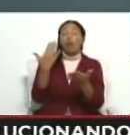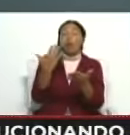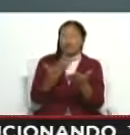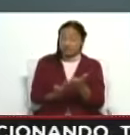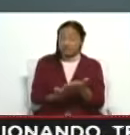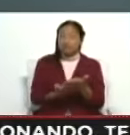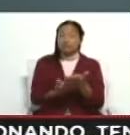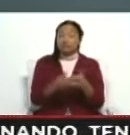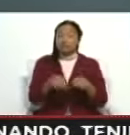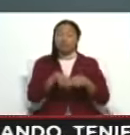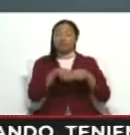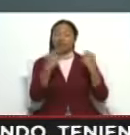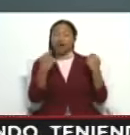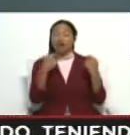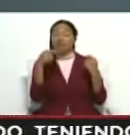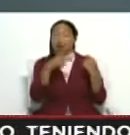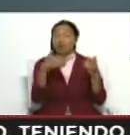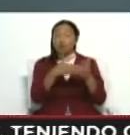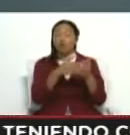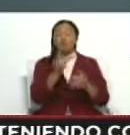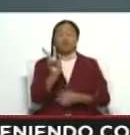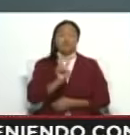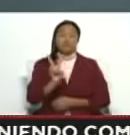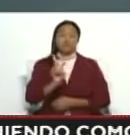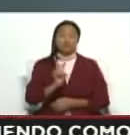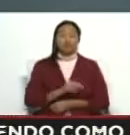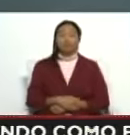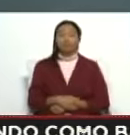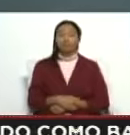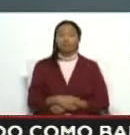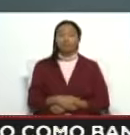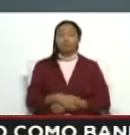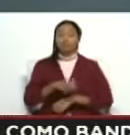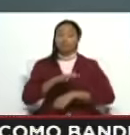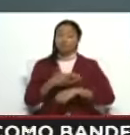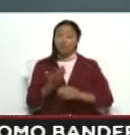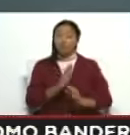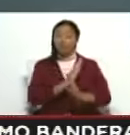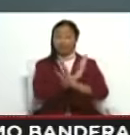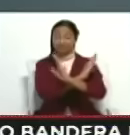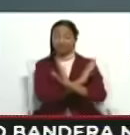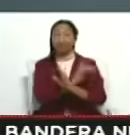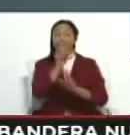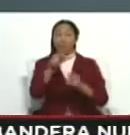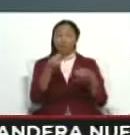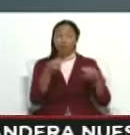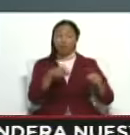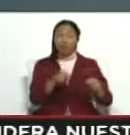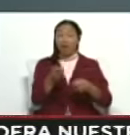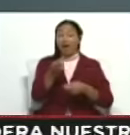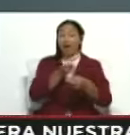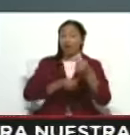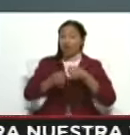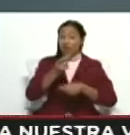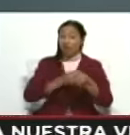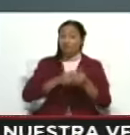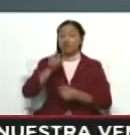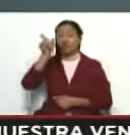incalculable a la nación venezolana. Porque las sanciones económicas impuestas, donde Foley Story